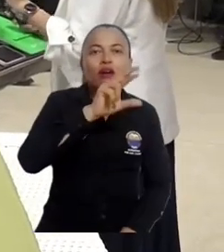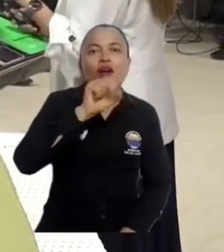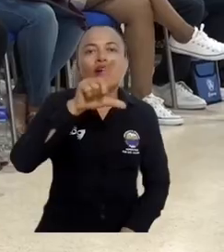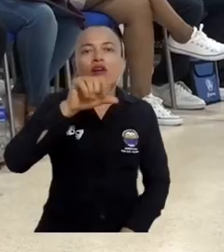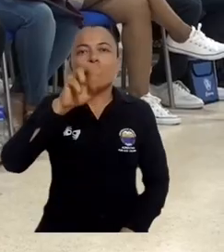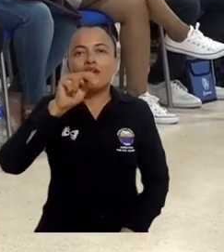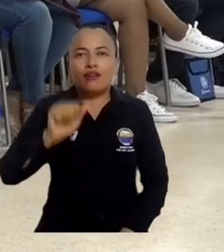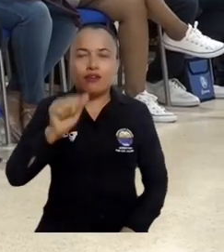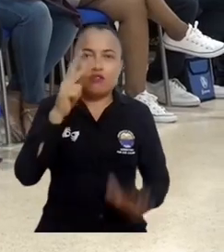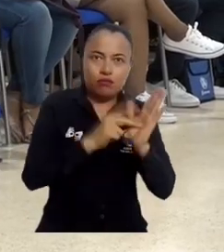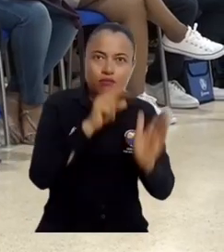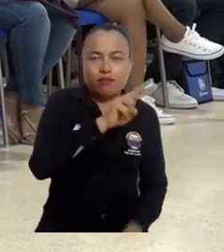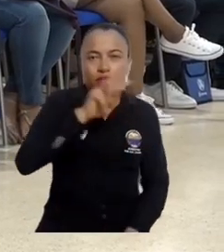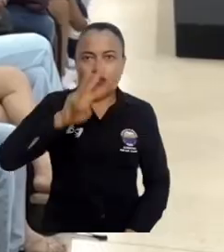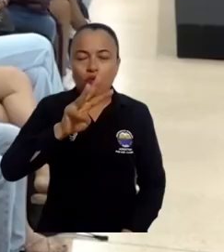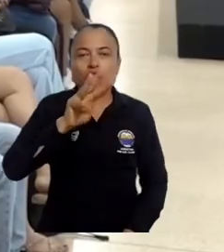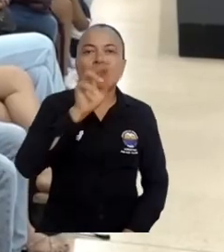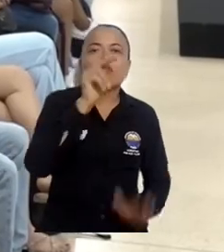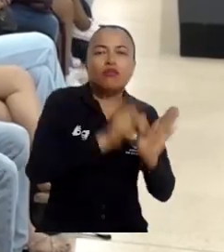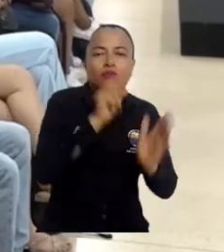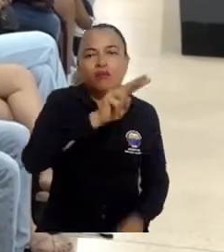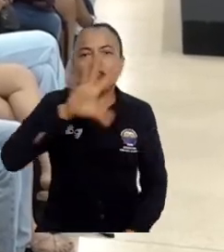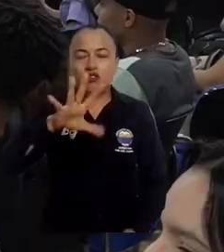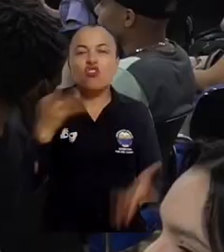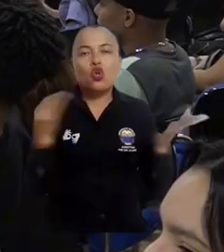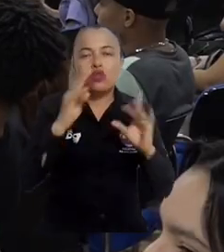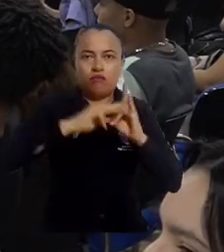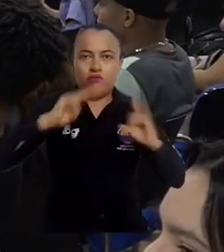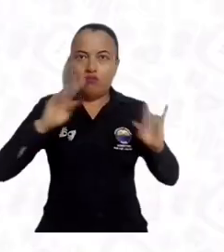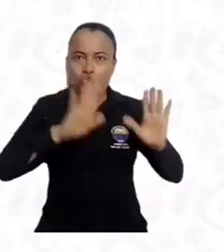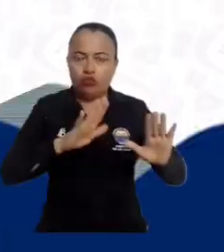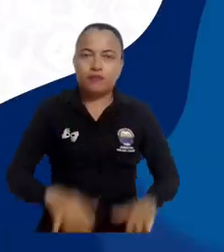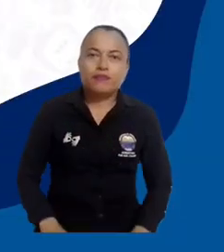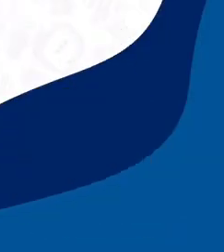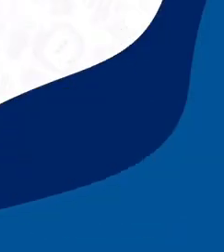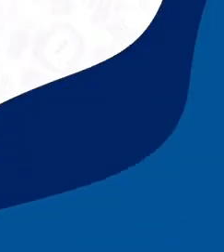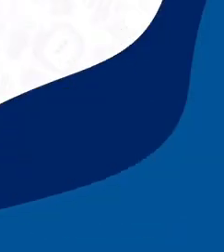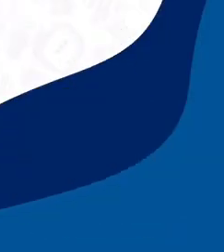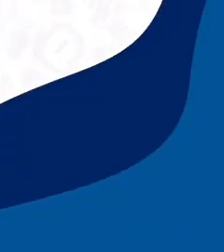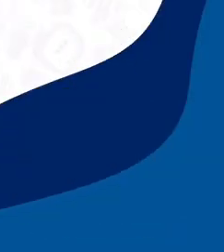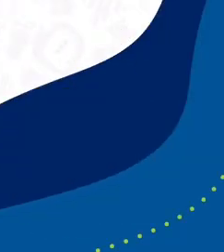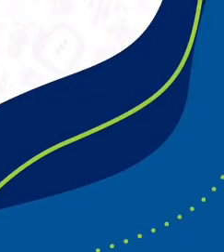Carolina 2024-2025 que tuvo lugar en la Universidad del Magdalena.